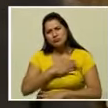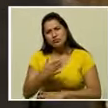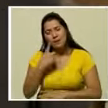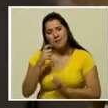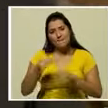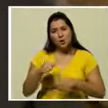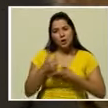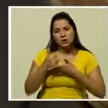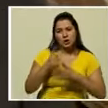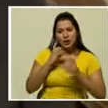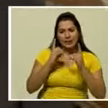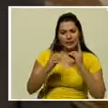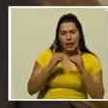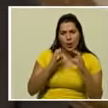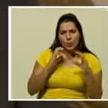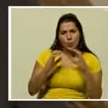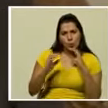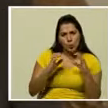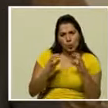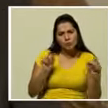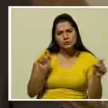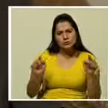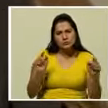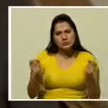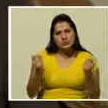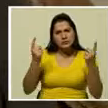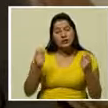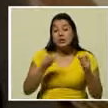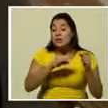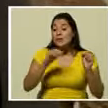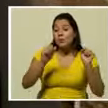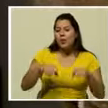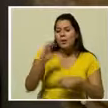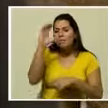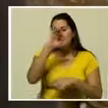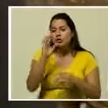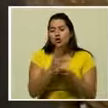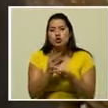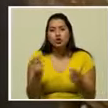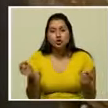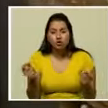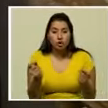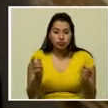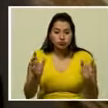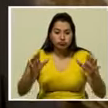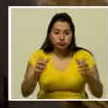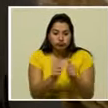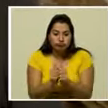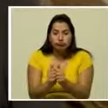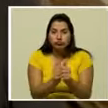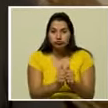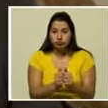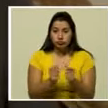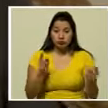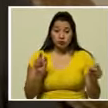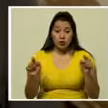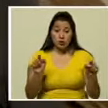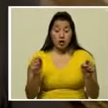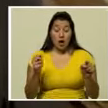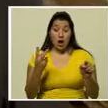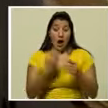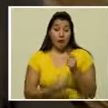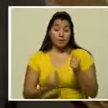ayudar al diálogo, ayudar al entendimiento, ayudar a la búsqueda de soluciones conjuntas que nos corresponde